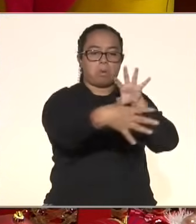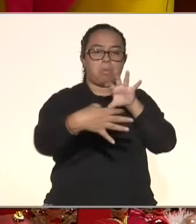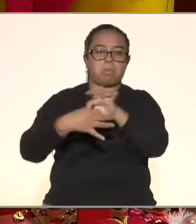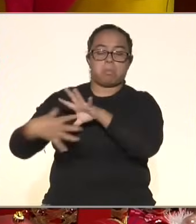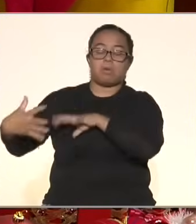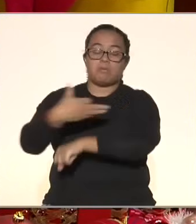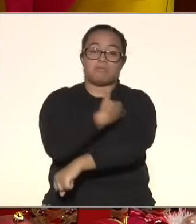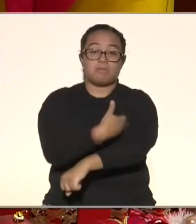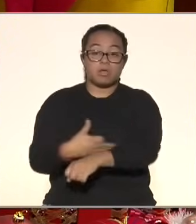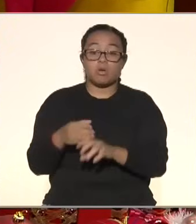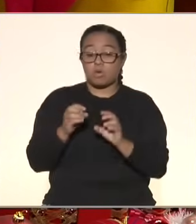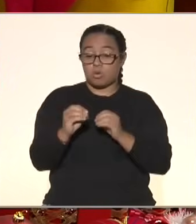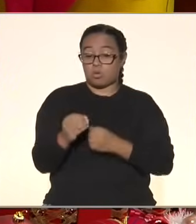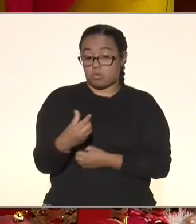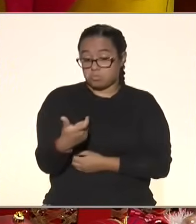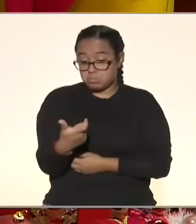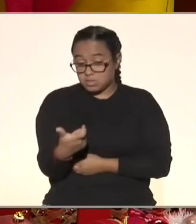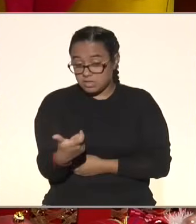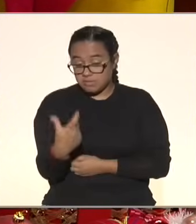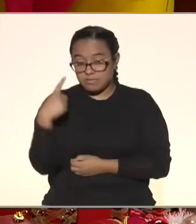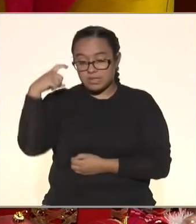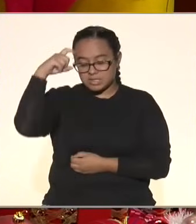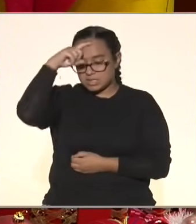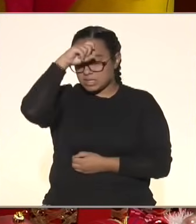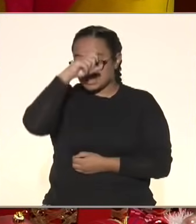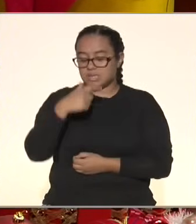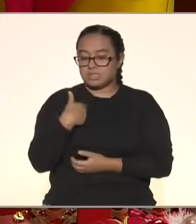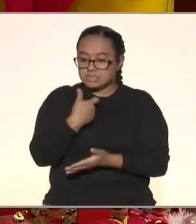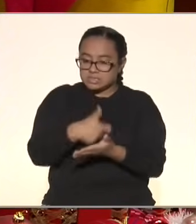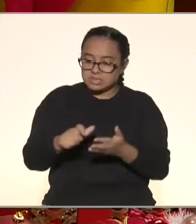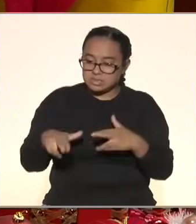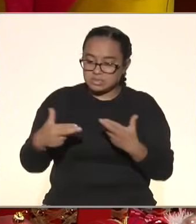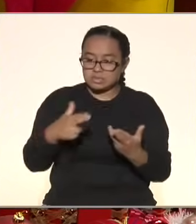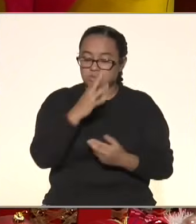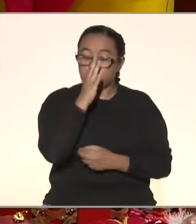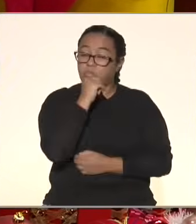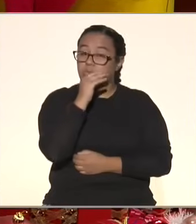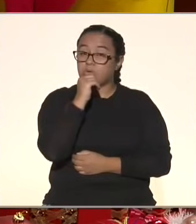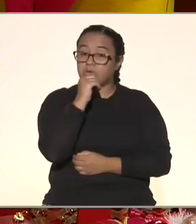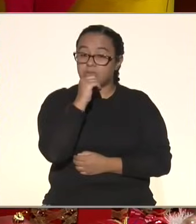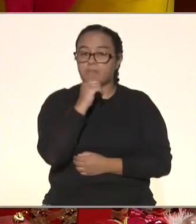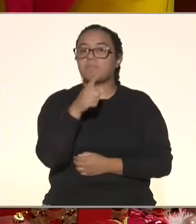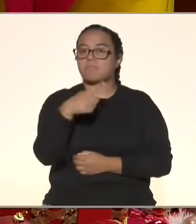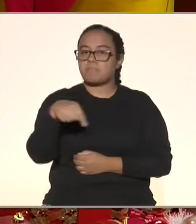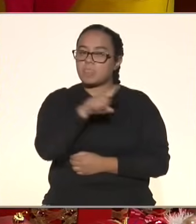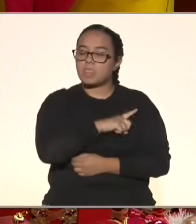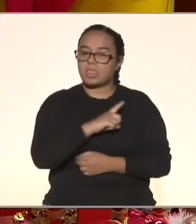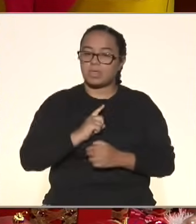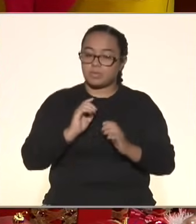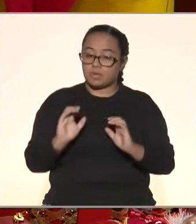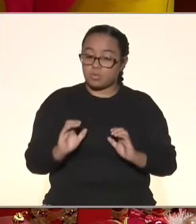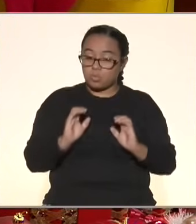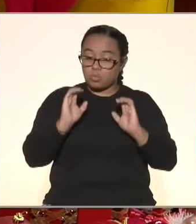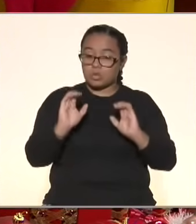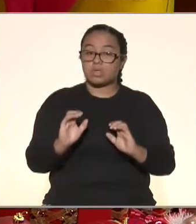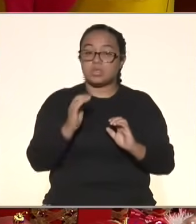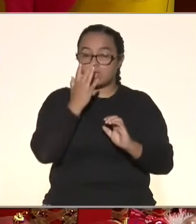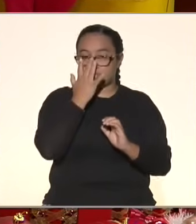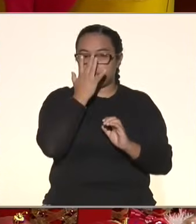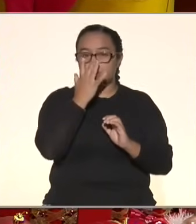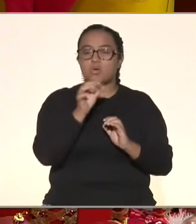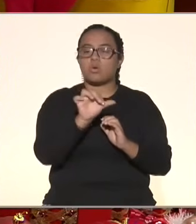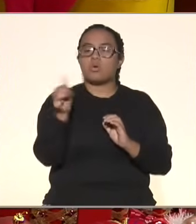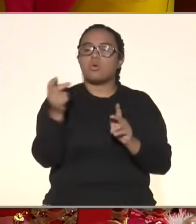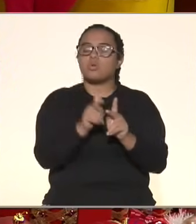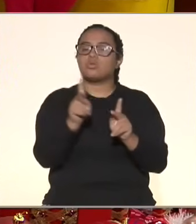las condiciones económicas no se dan para comprar estos regalos. Entonces hay que tener mucho cuidado, tal vez una especie de